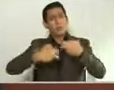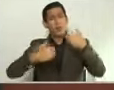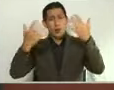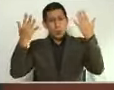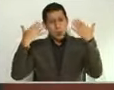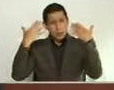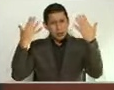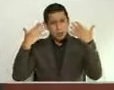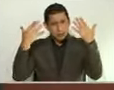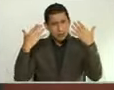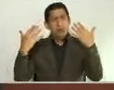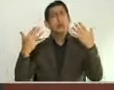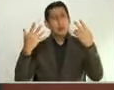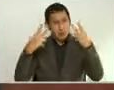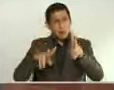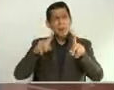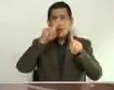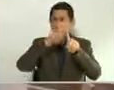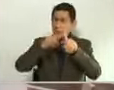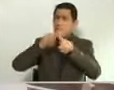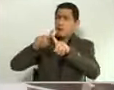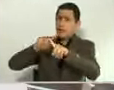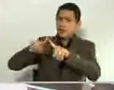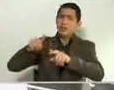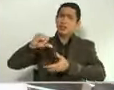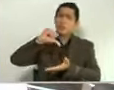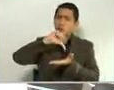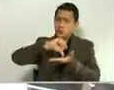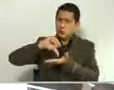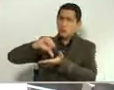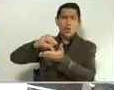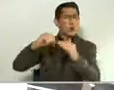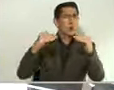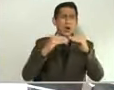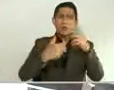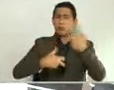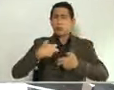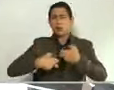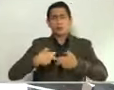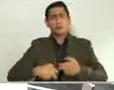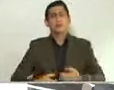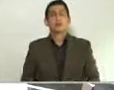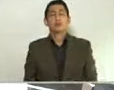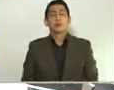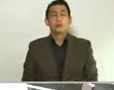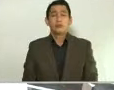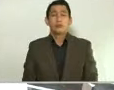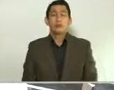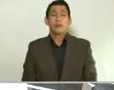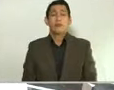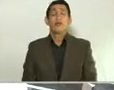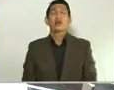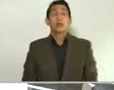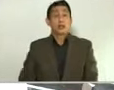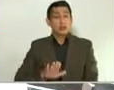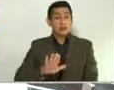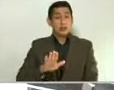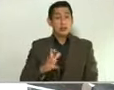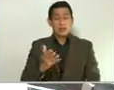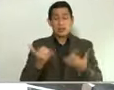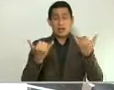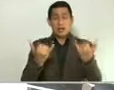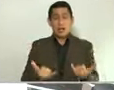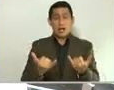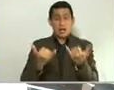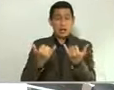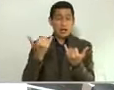da en muchas partes, doctora Cintia Vitelli. Sí, el terreno del aeropuerto existe y ya empezaron a hacer las propuestas formal.